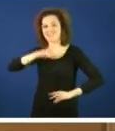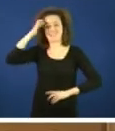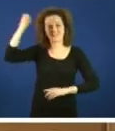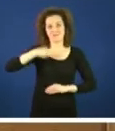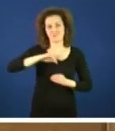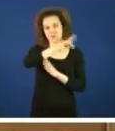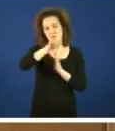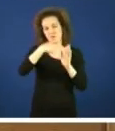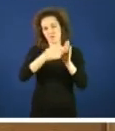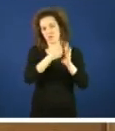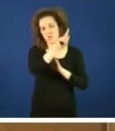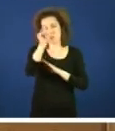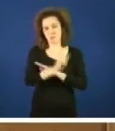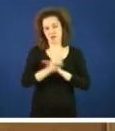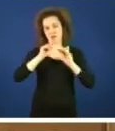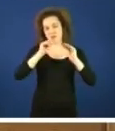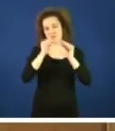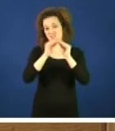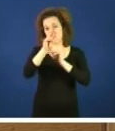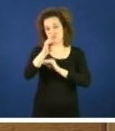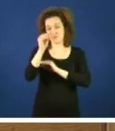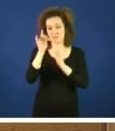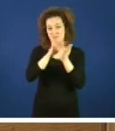lei 1/83 de 22 de febreiro,